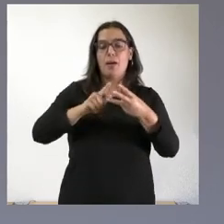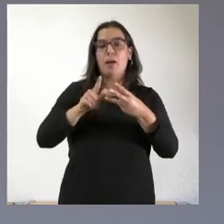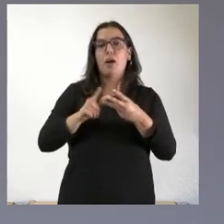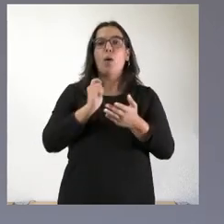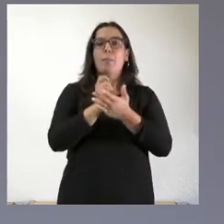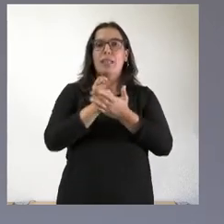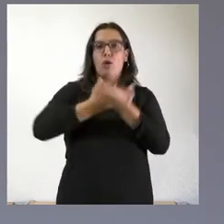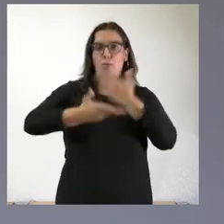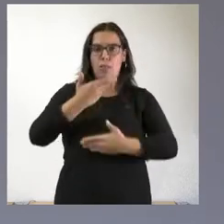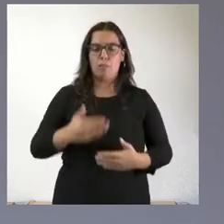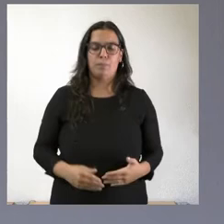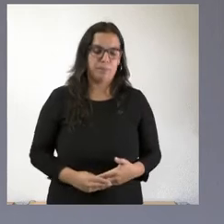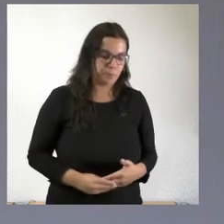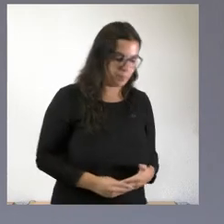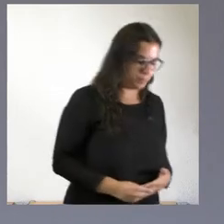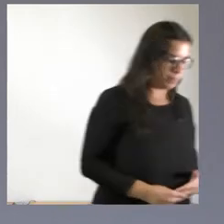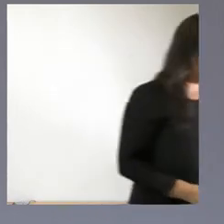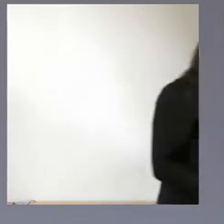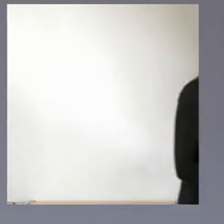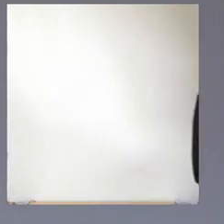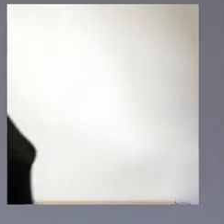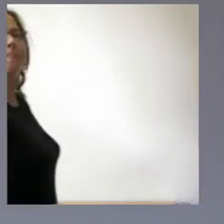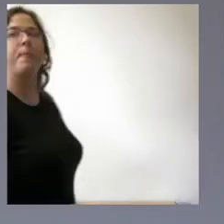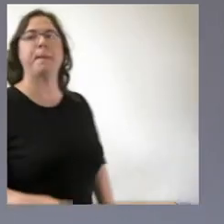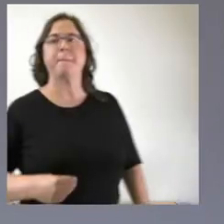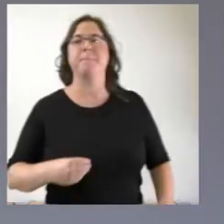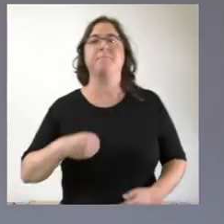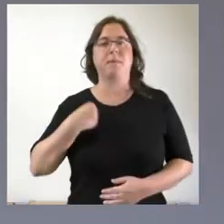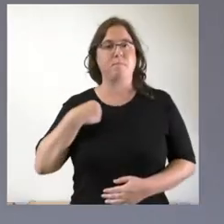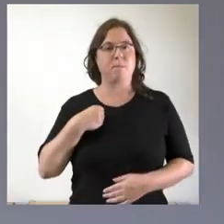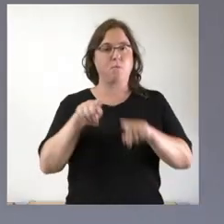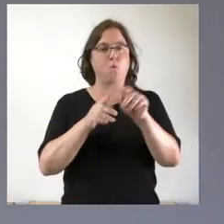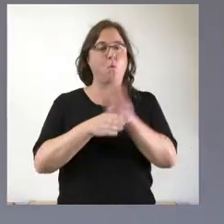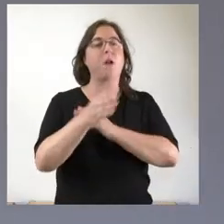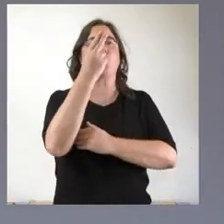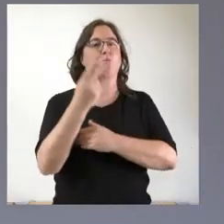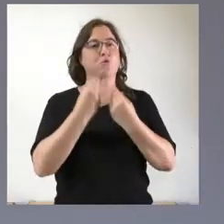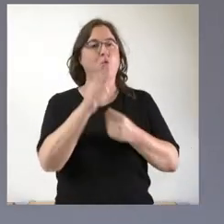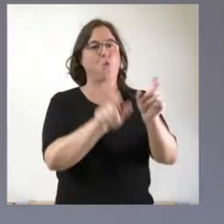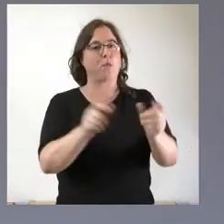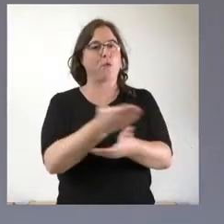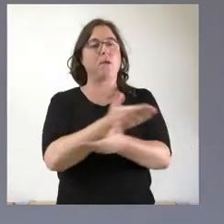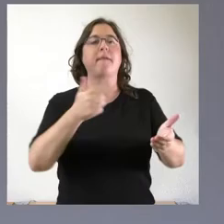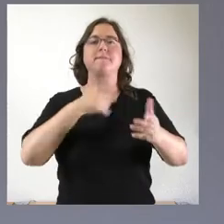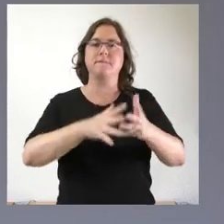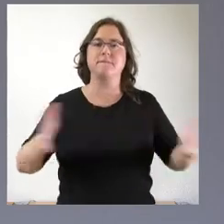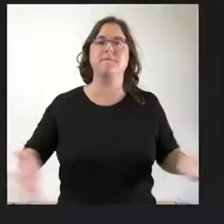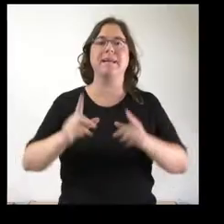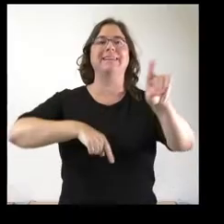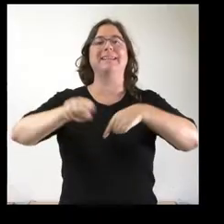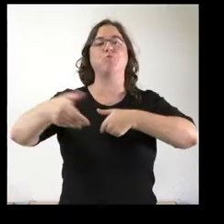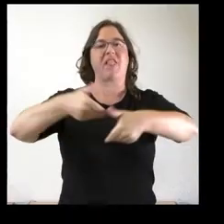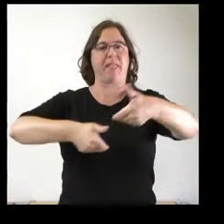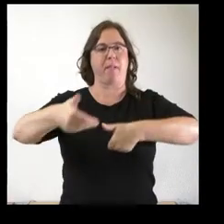prestación conjunta. En esta misma línea, también comprometiéndonos con la ciudadanía, potenciaremos el transporte a la